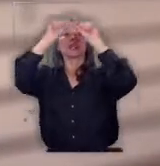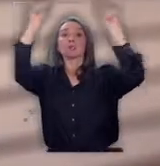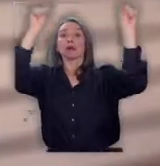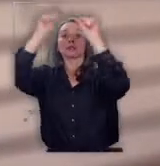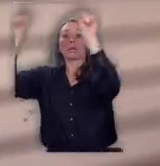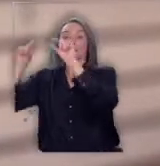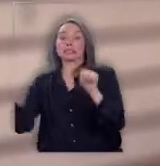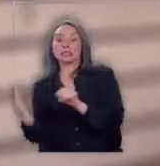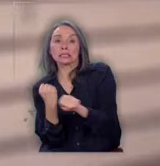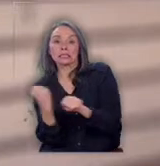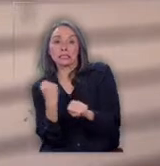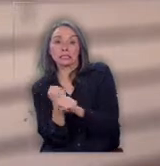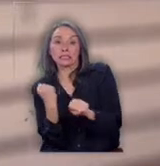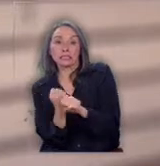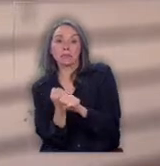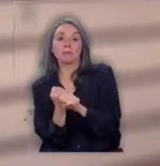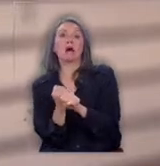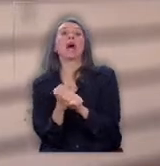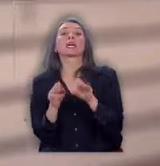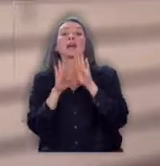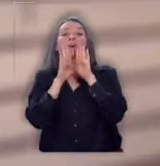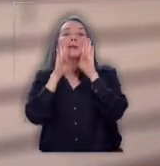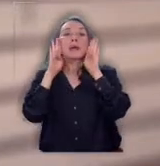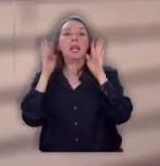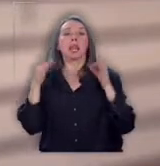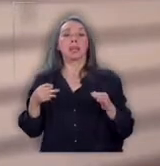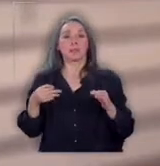muy duro para mantener nuestro sistema